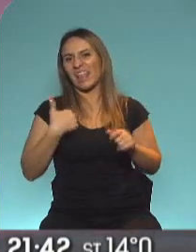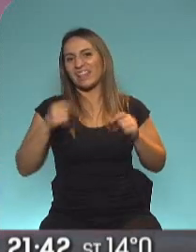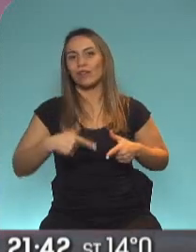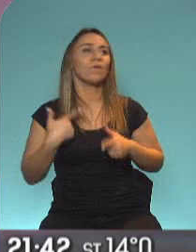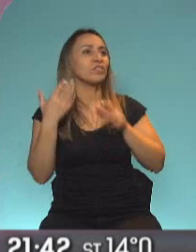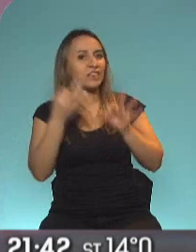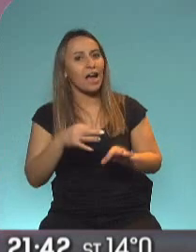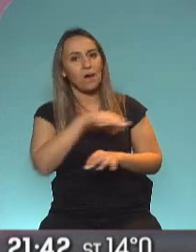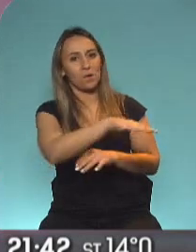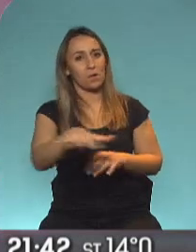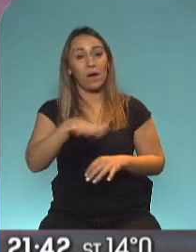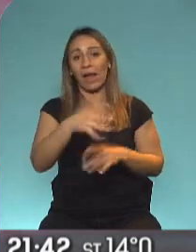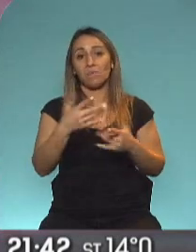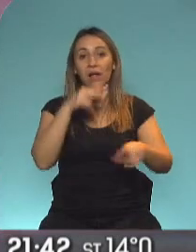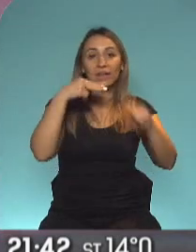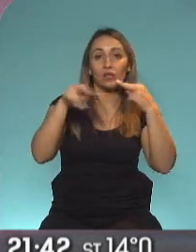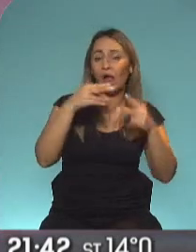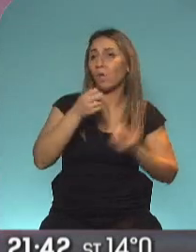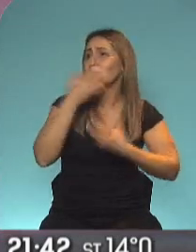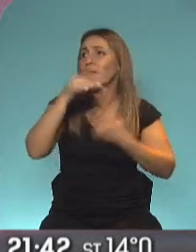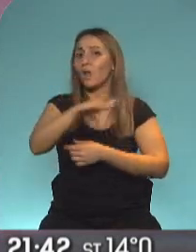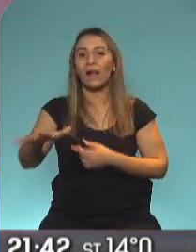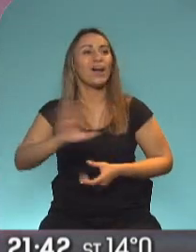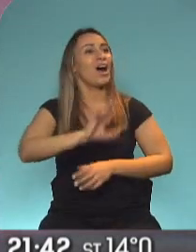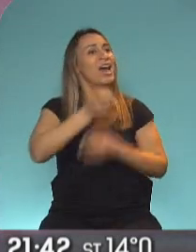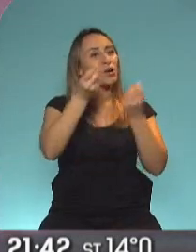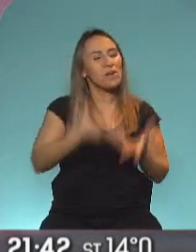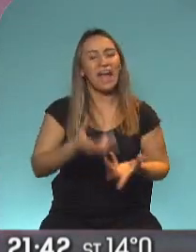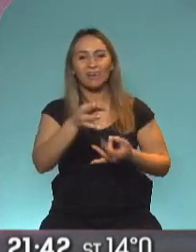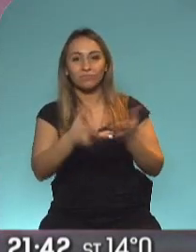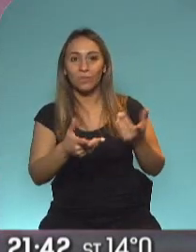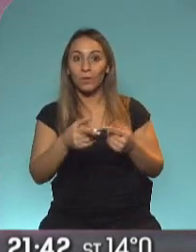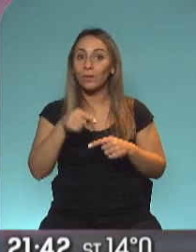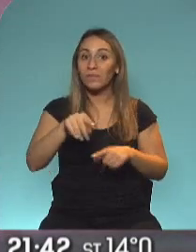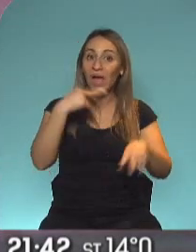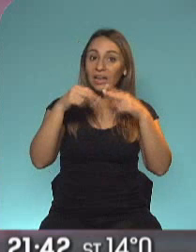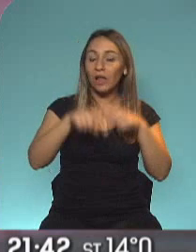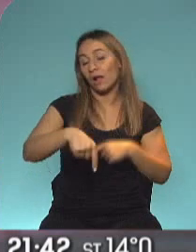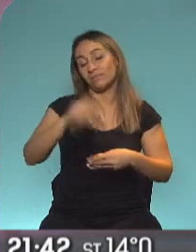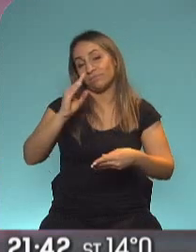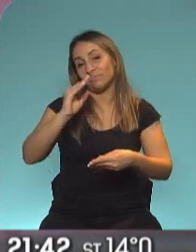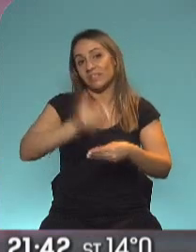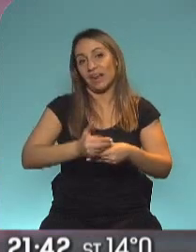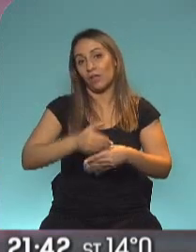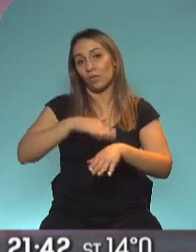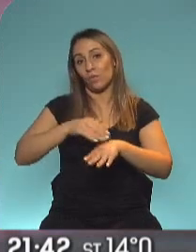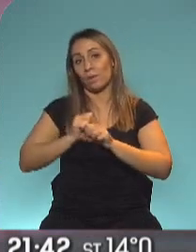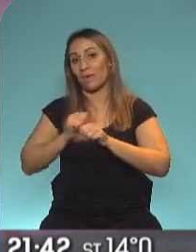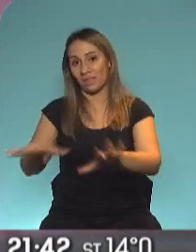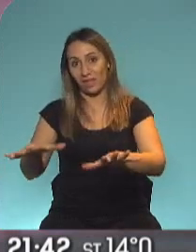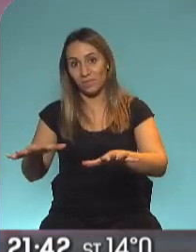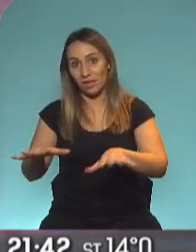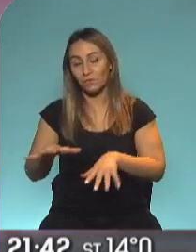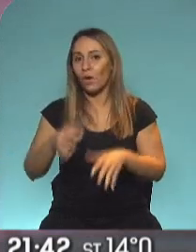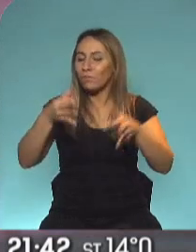algún lugar, ya sea un restaurante o donde sea, saludo, hola, ¿qué tal? ¿Cómo estás? Bueno, su restaurante hoy está cerrado por la pandemia, pero